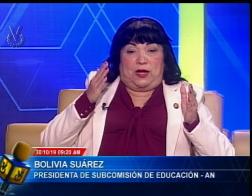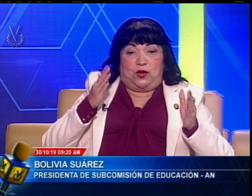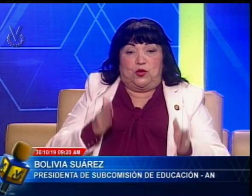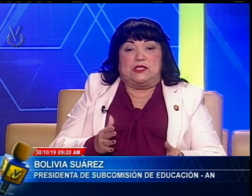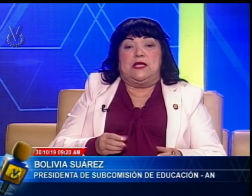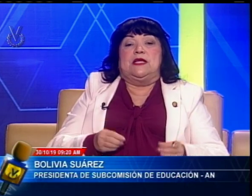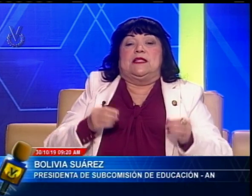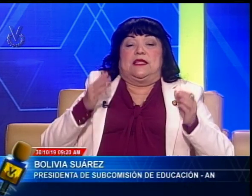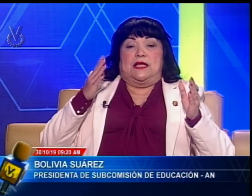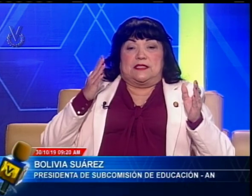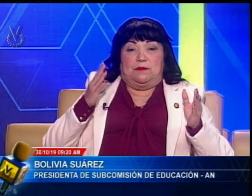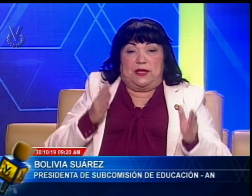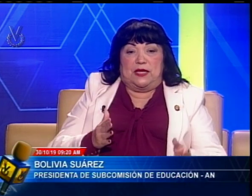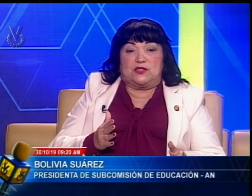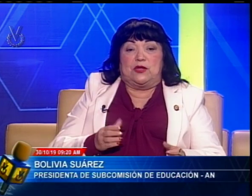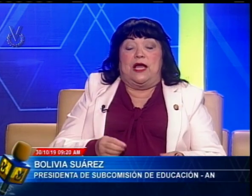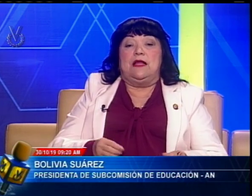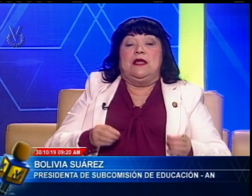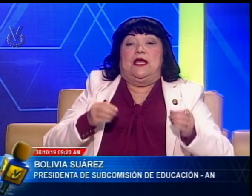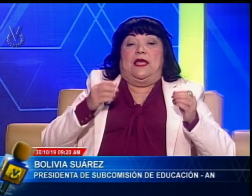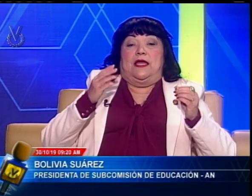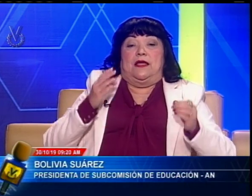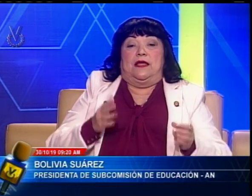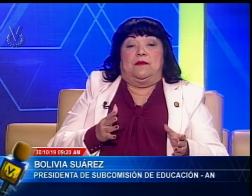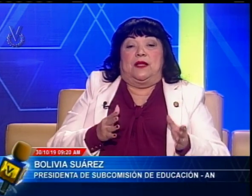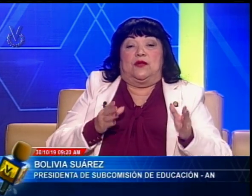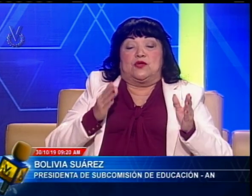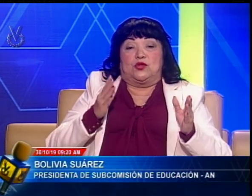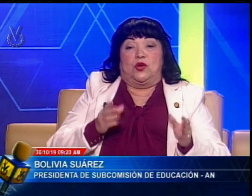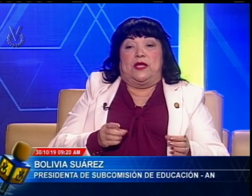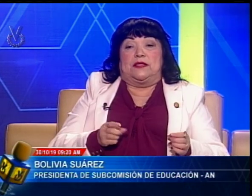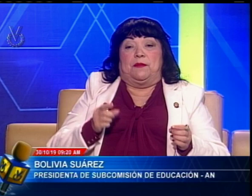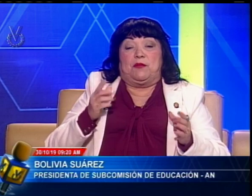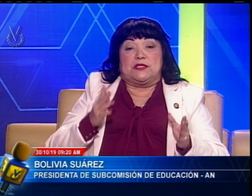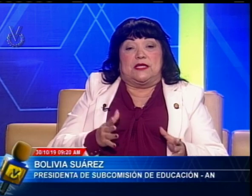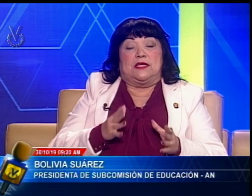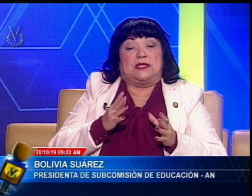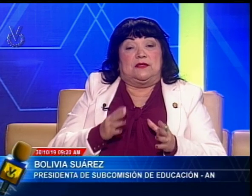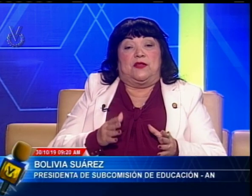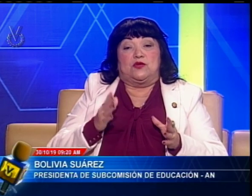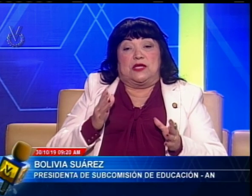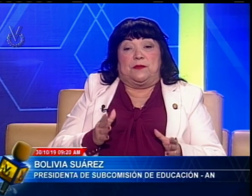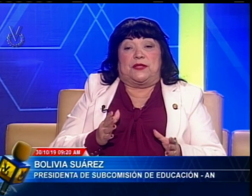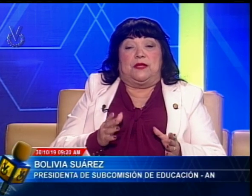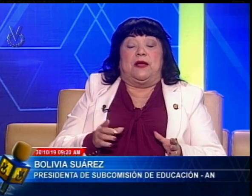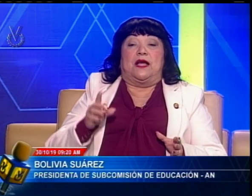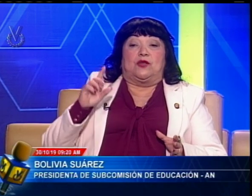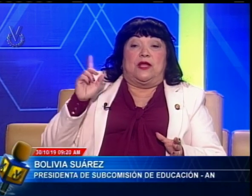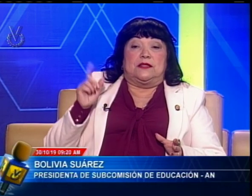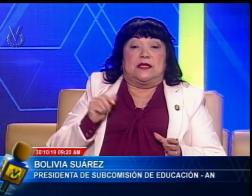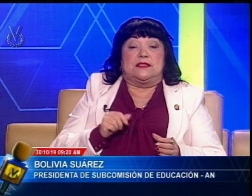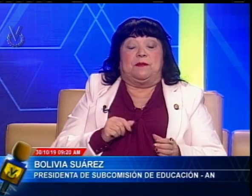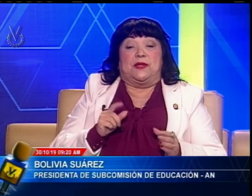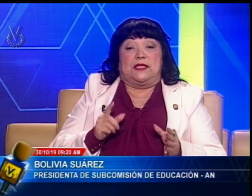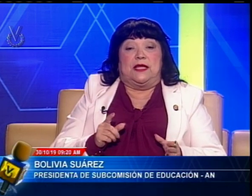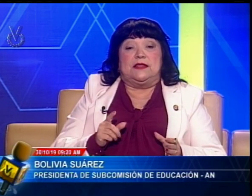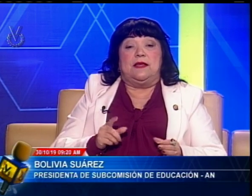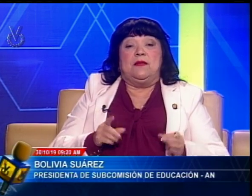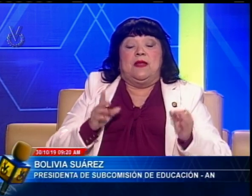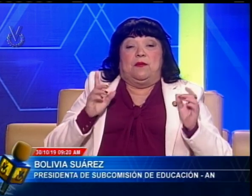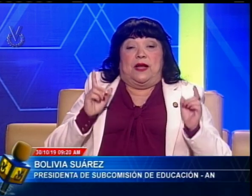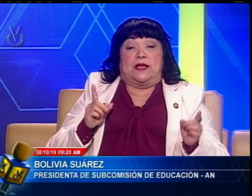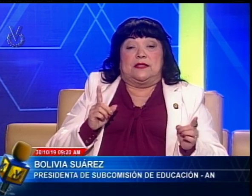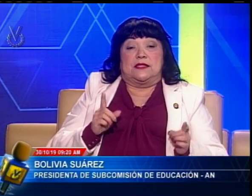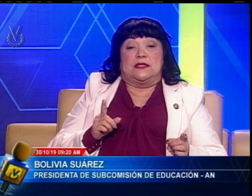todas las luchas desde la Asamblea Nacional. Nosotros vamos a hacer estas denuncias respectivas a todas las instancias